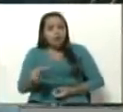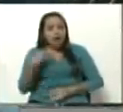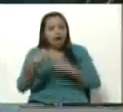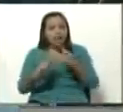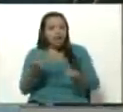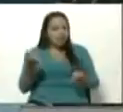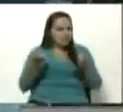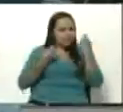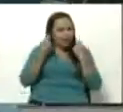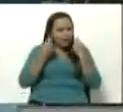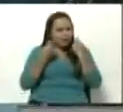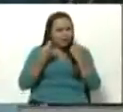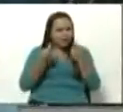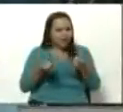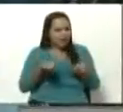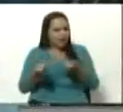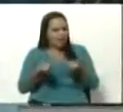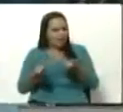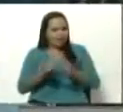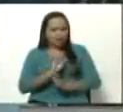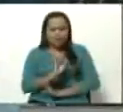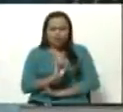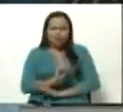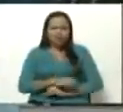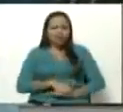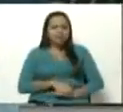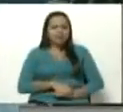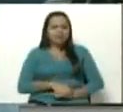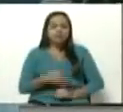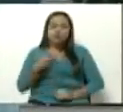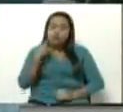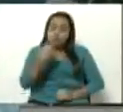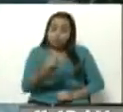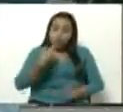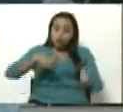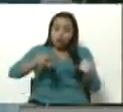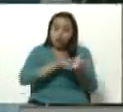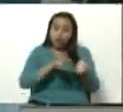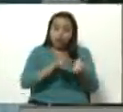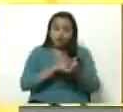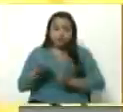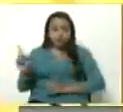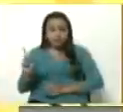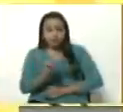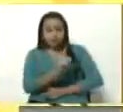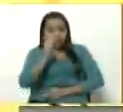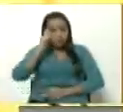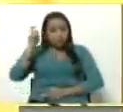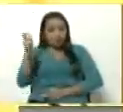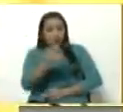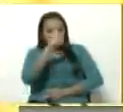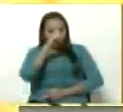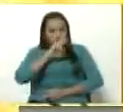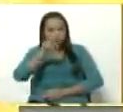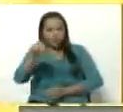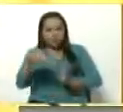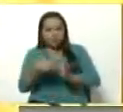contrario, hermanos y hermanas. Yo lo he venido diciendo desde la llegada a nuestro Guárico